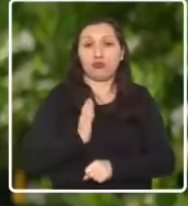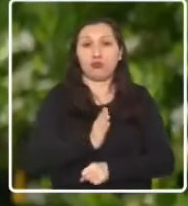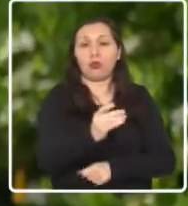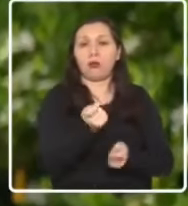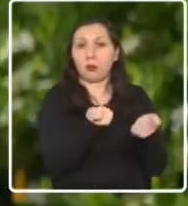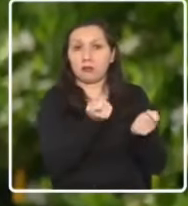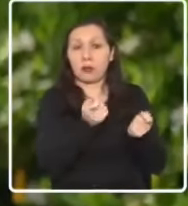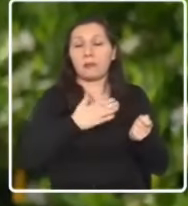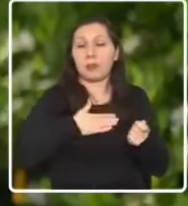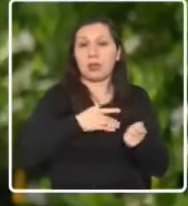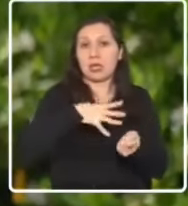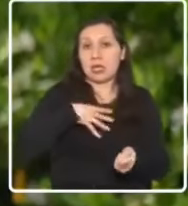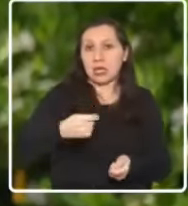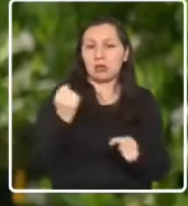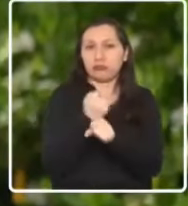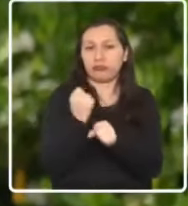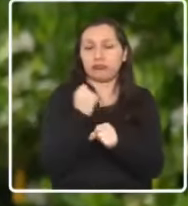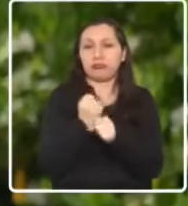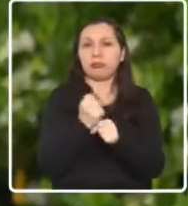de sustento para mí y para mis hijos.